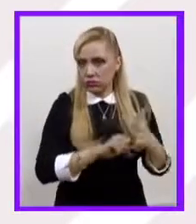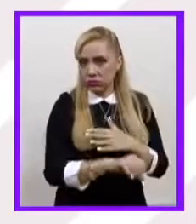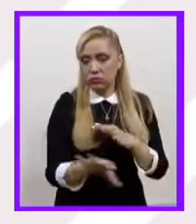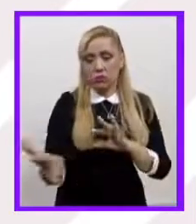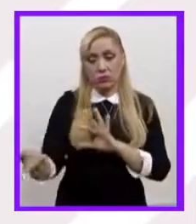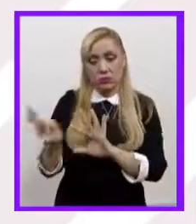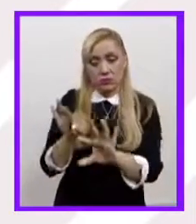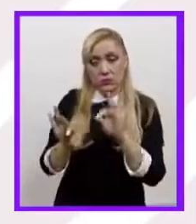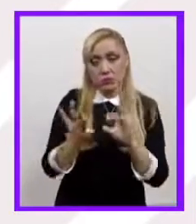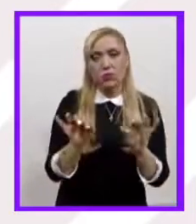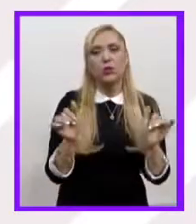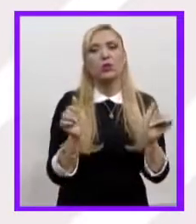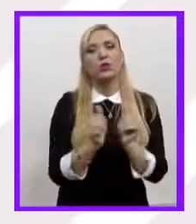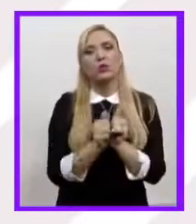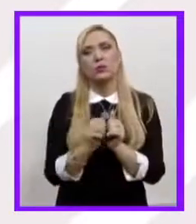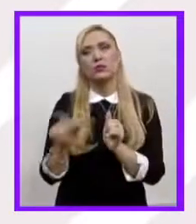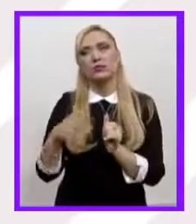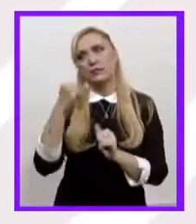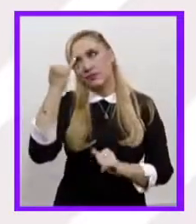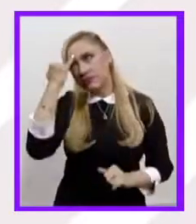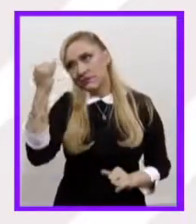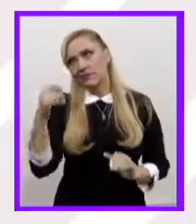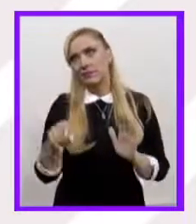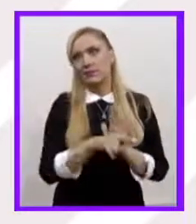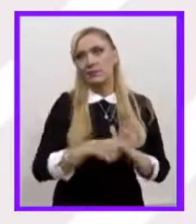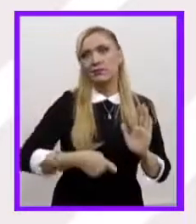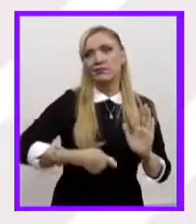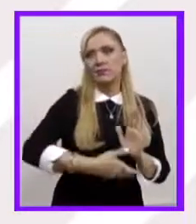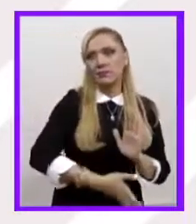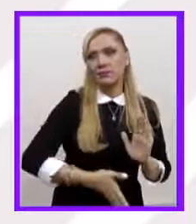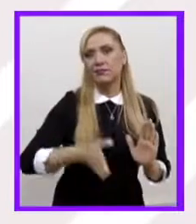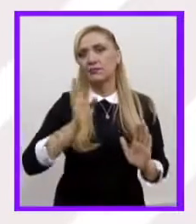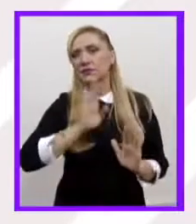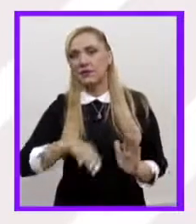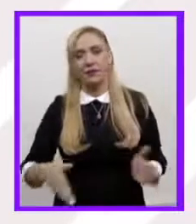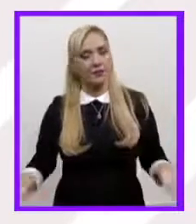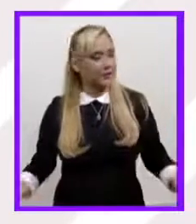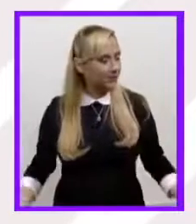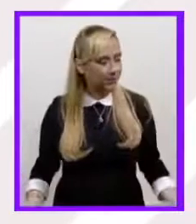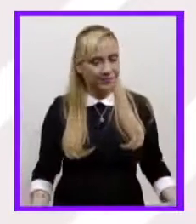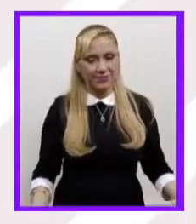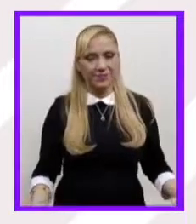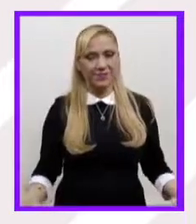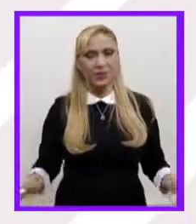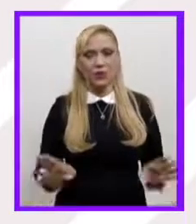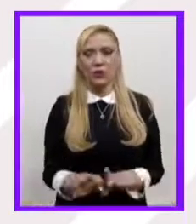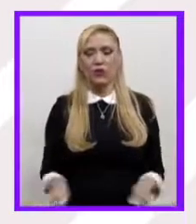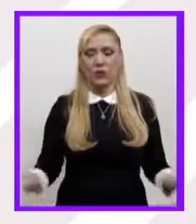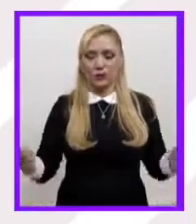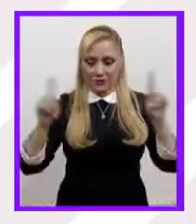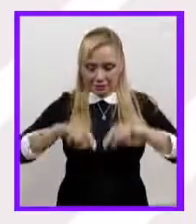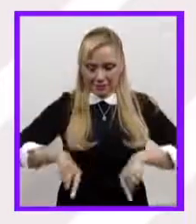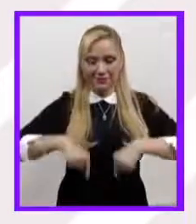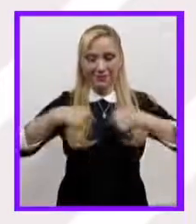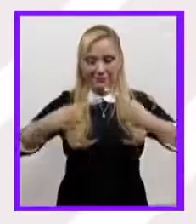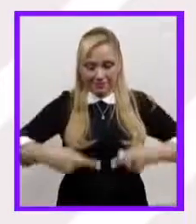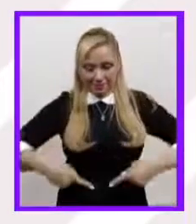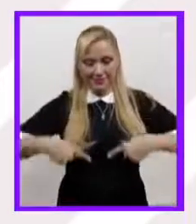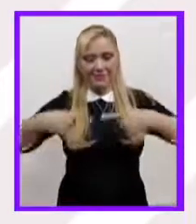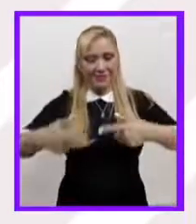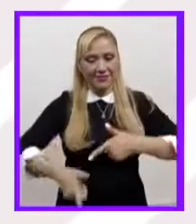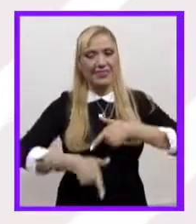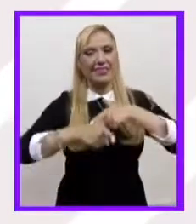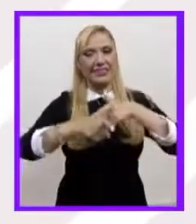selectividad opera a través de prejuicios sociales en una sociedad verticalizada. Por eso digo que se reproduce la verticalización de la sociedad,